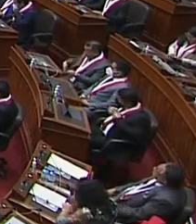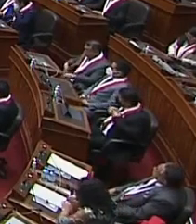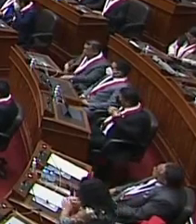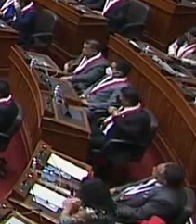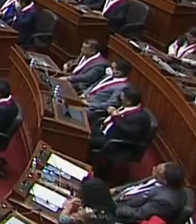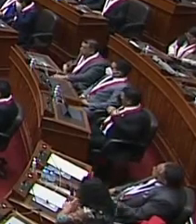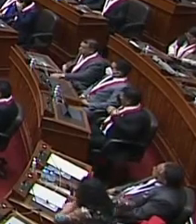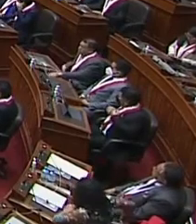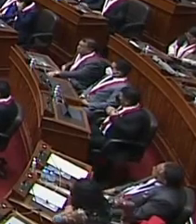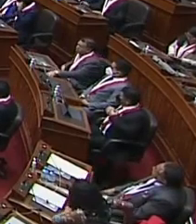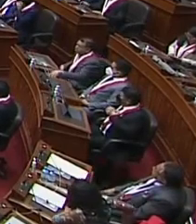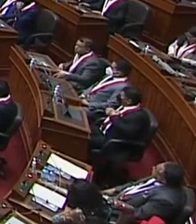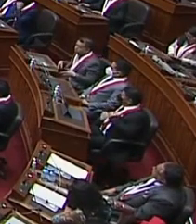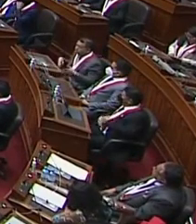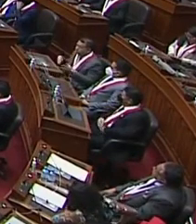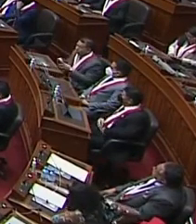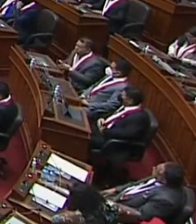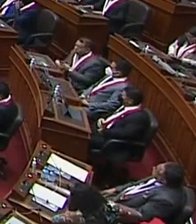podio.